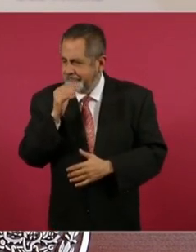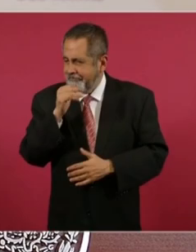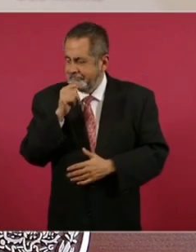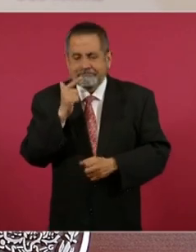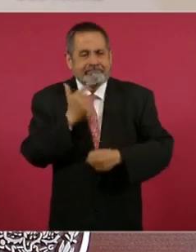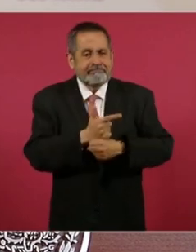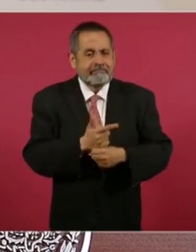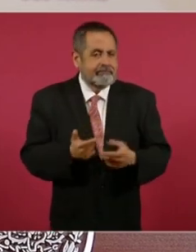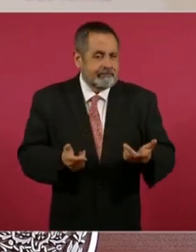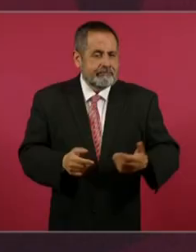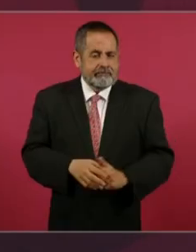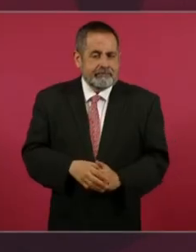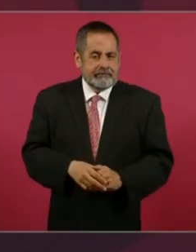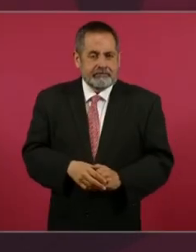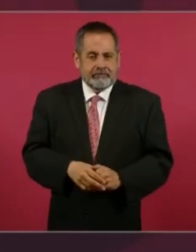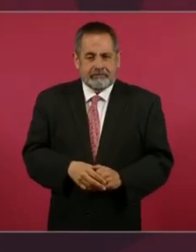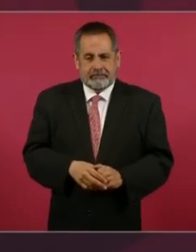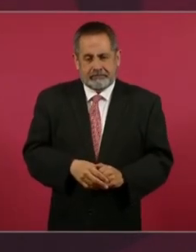O no